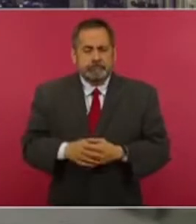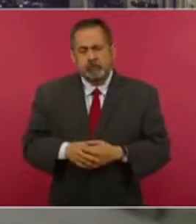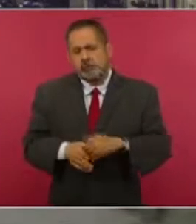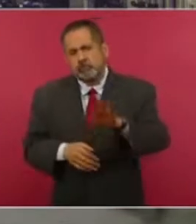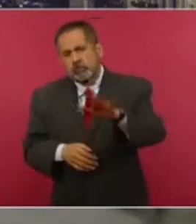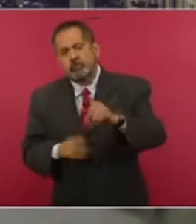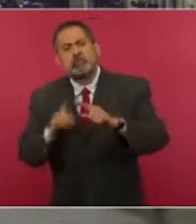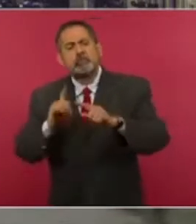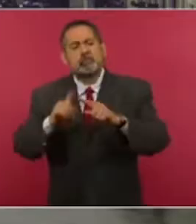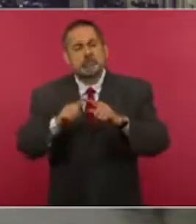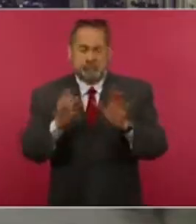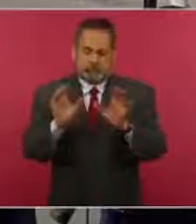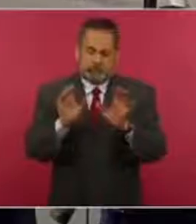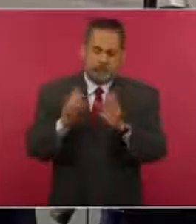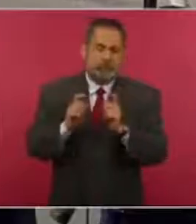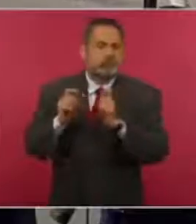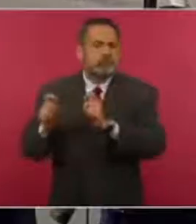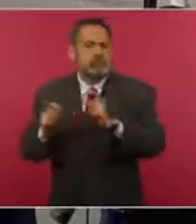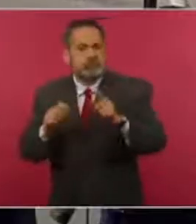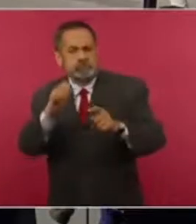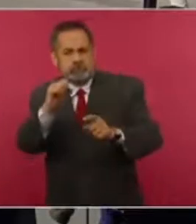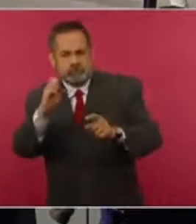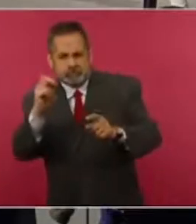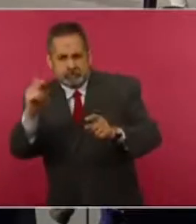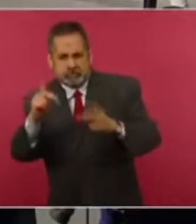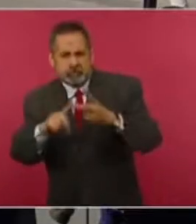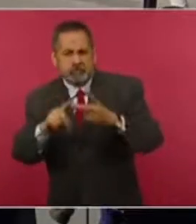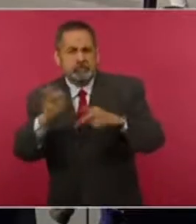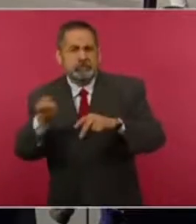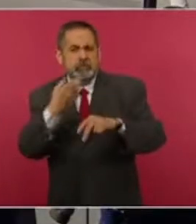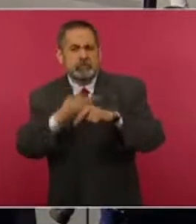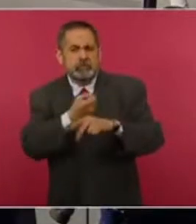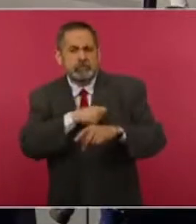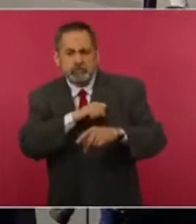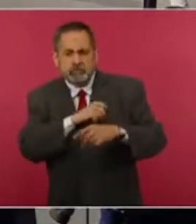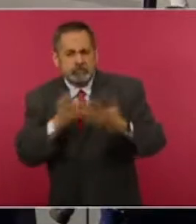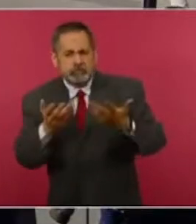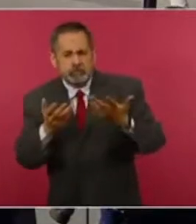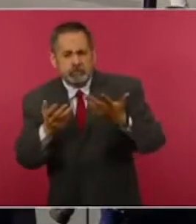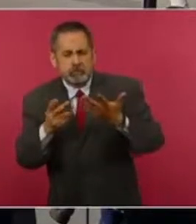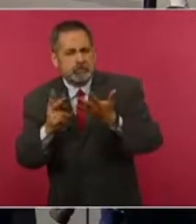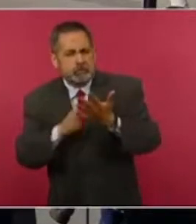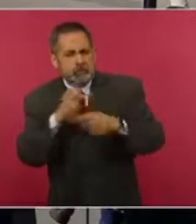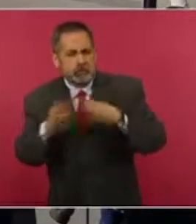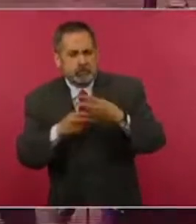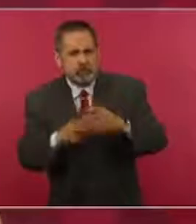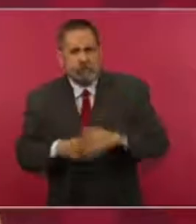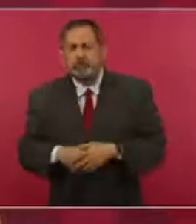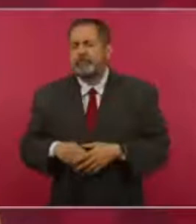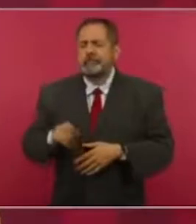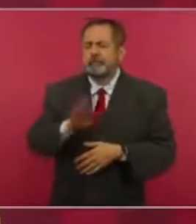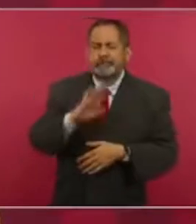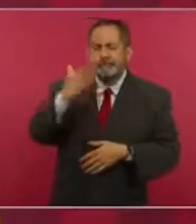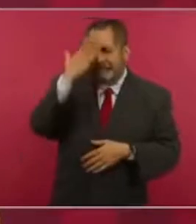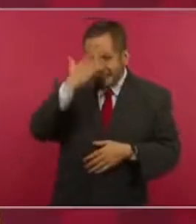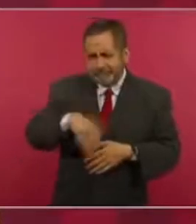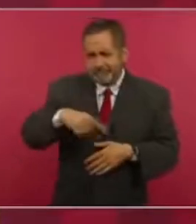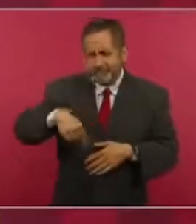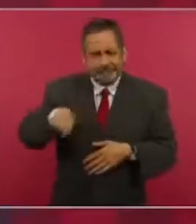dependería entonces esta certificación de la SEP y de la Secretaría de Salud? ¿Ya retomaría otra vez? Ellos ya saben lo